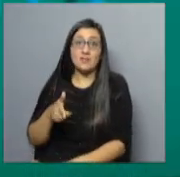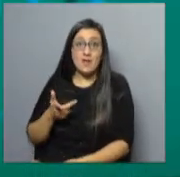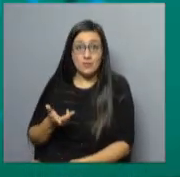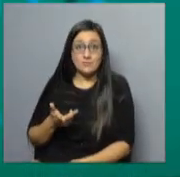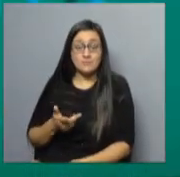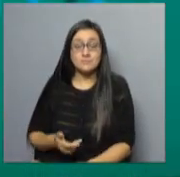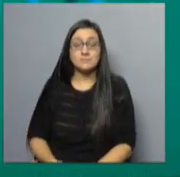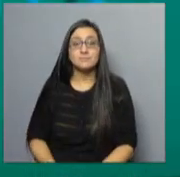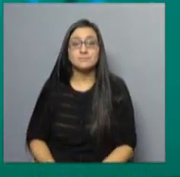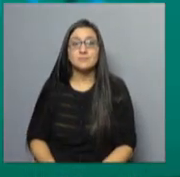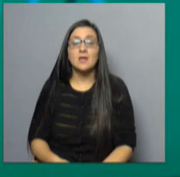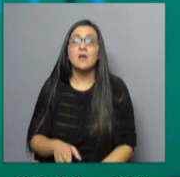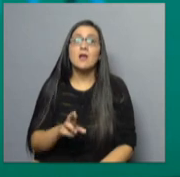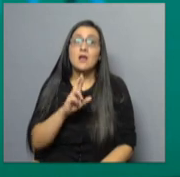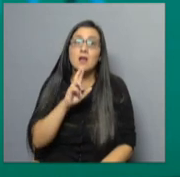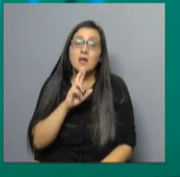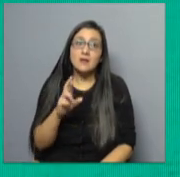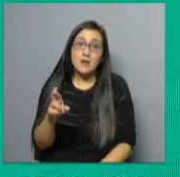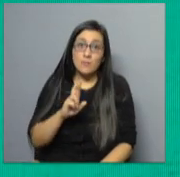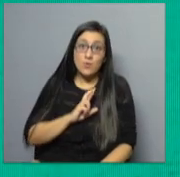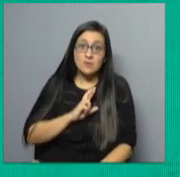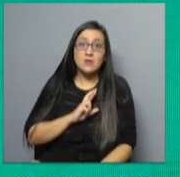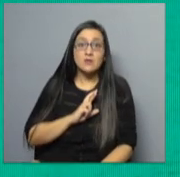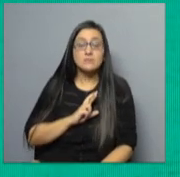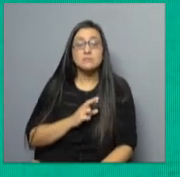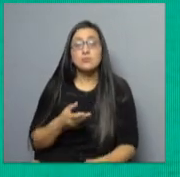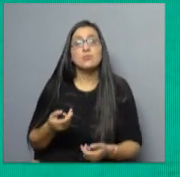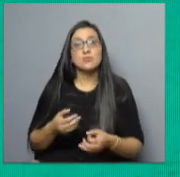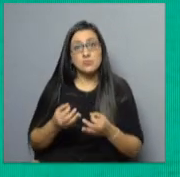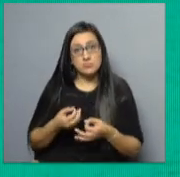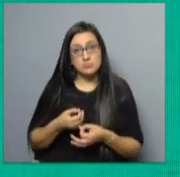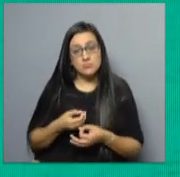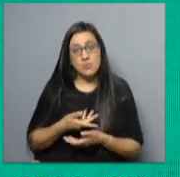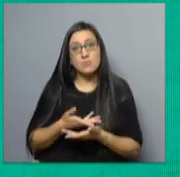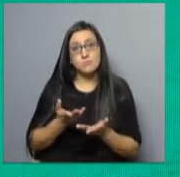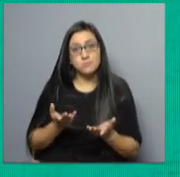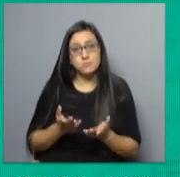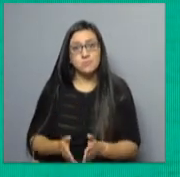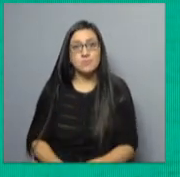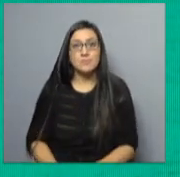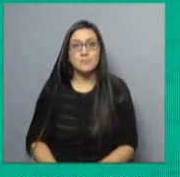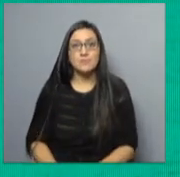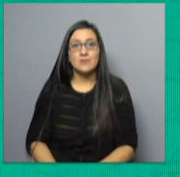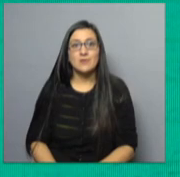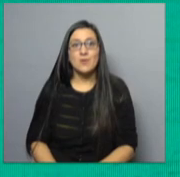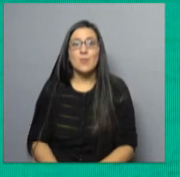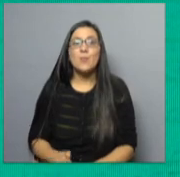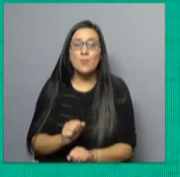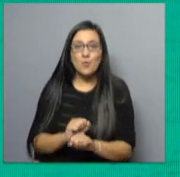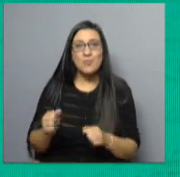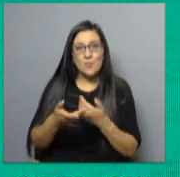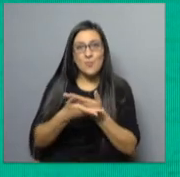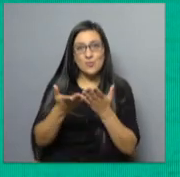y la respuesta fue concreta no nos llegó pero si nosotros lo podemos ver en